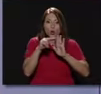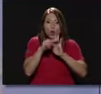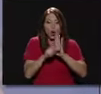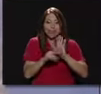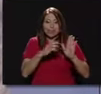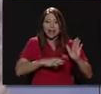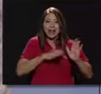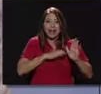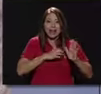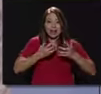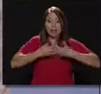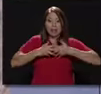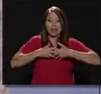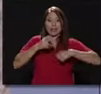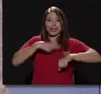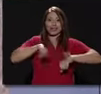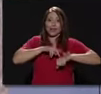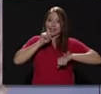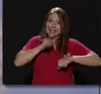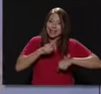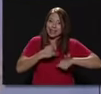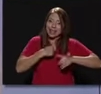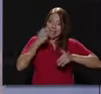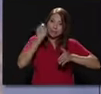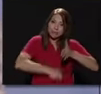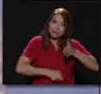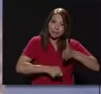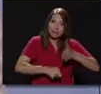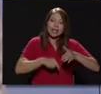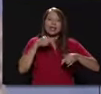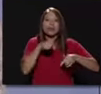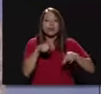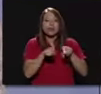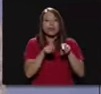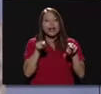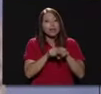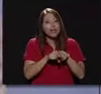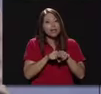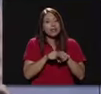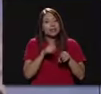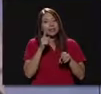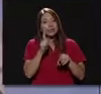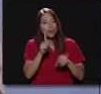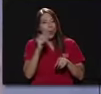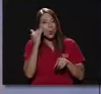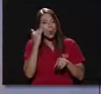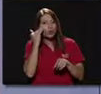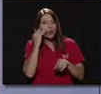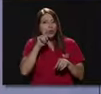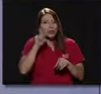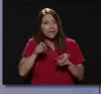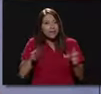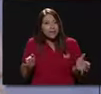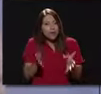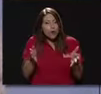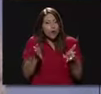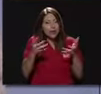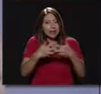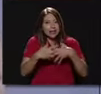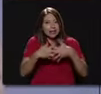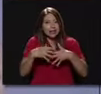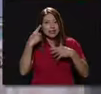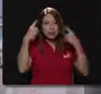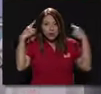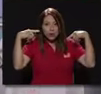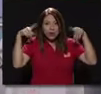calidad que las empresas locales tienen que tener. Y eso también es cierto conocimiento que se debe de fomentar en las